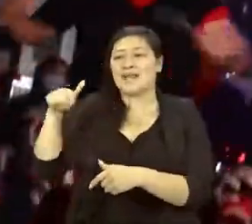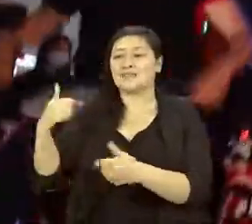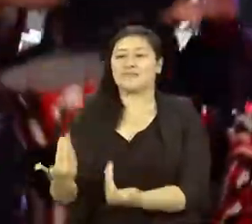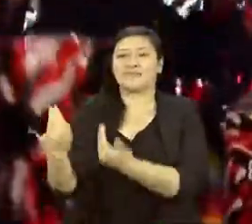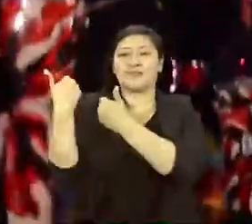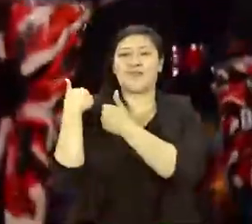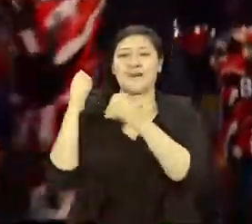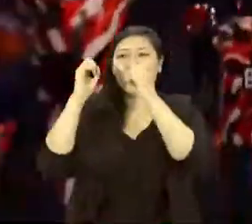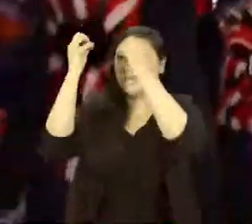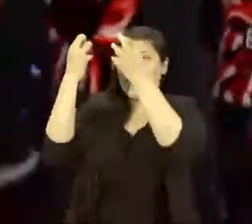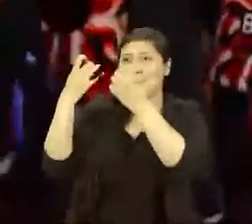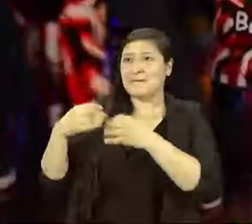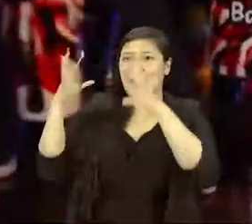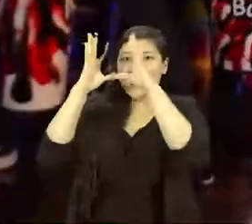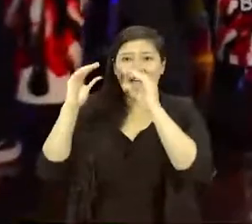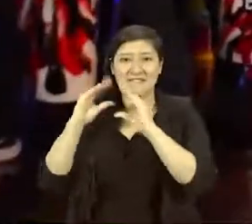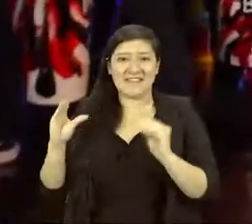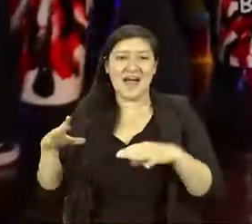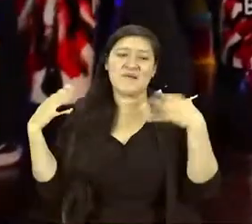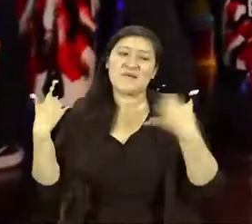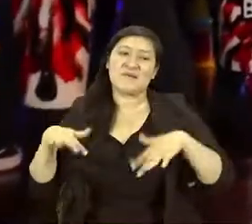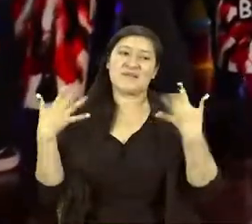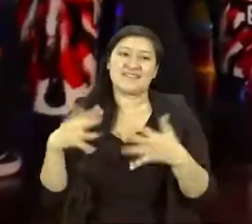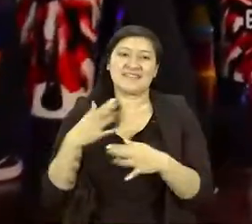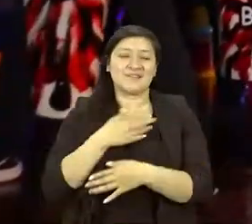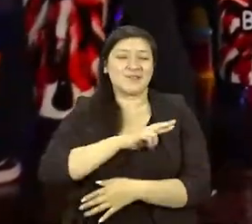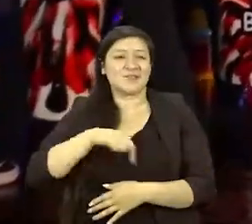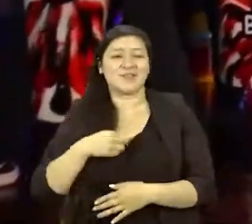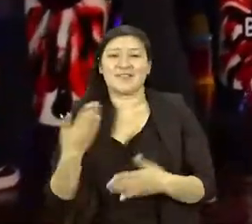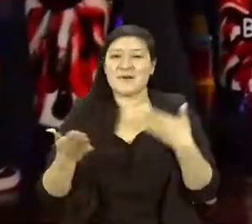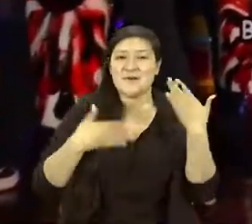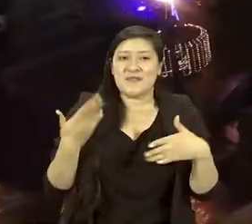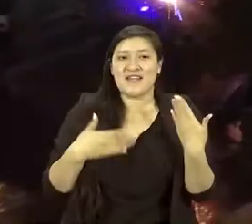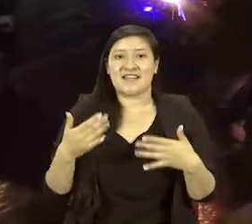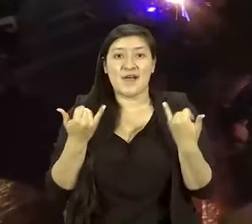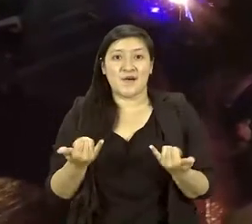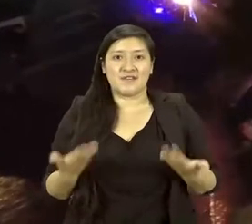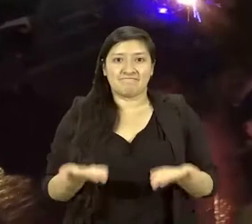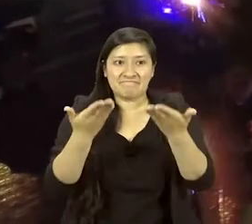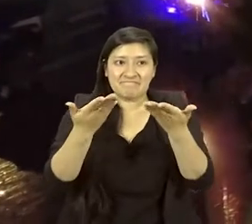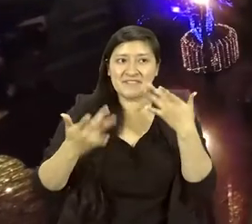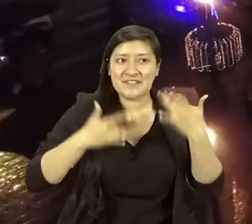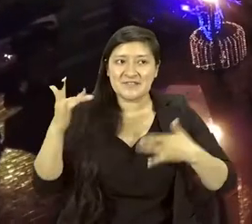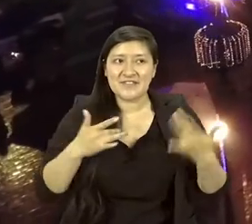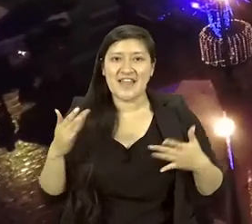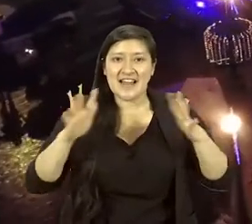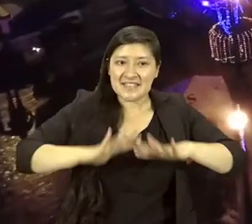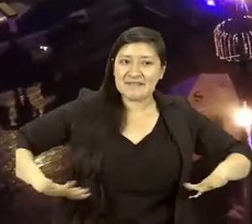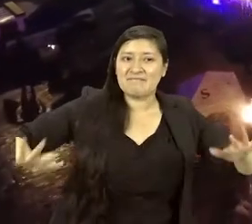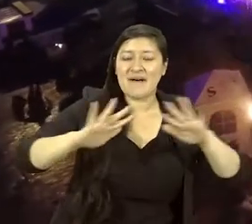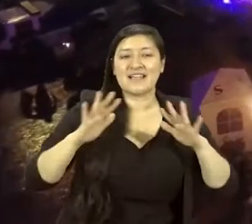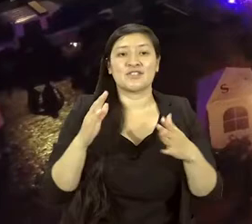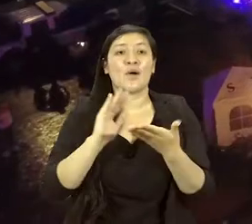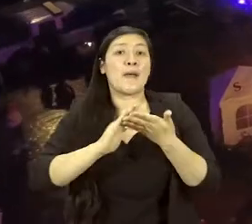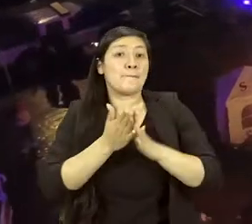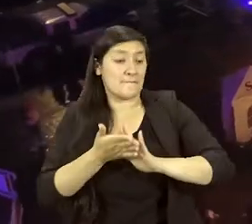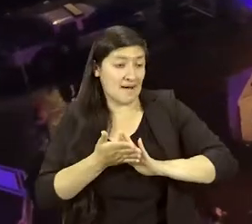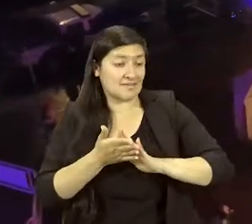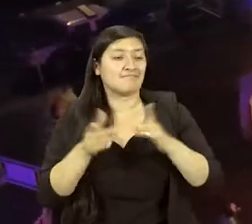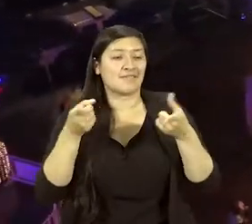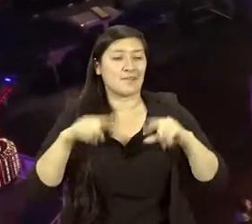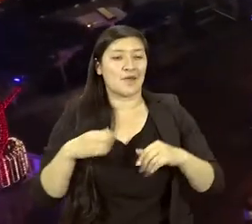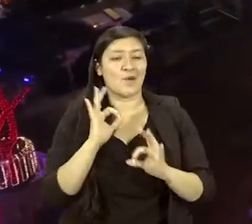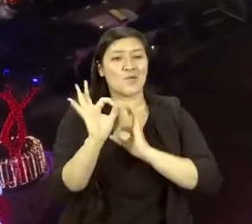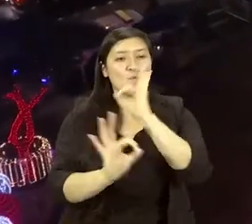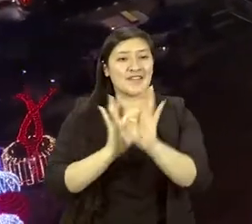algo diferente. Entonces, muy contento, desearle a la gente que nos pongamos a disfrutar de nuestra Navidad en paz